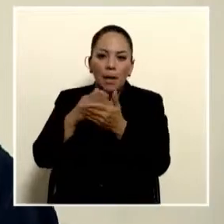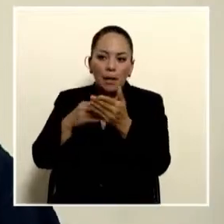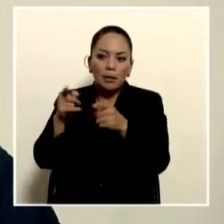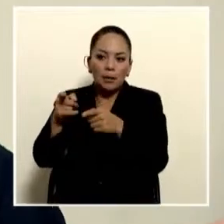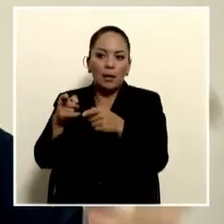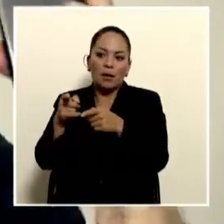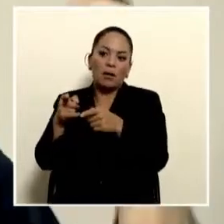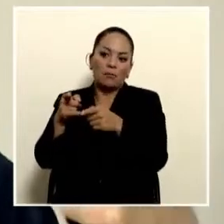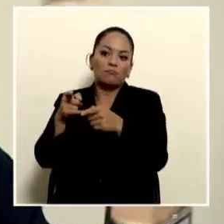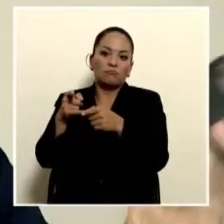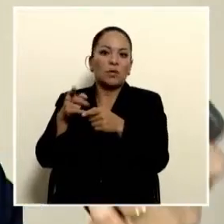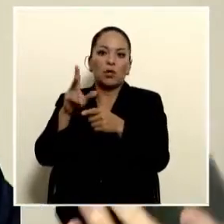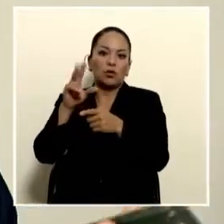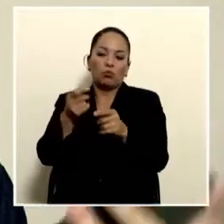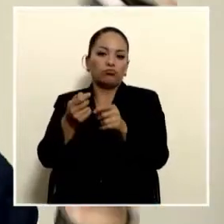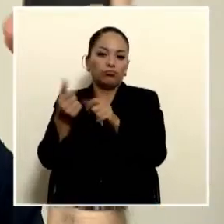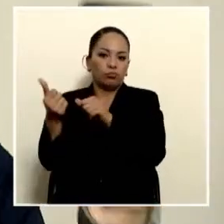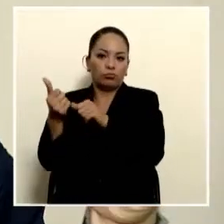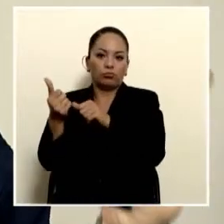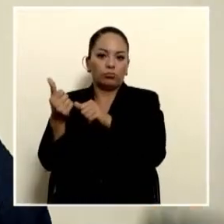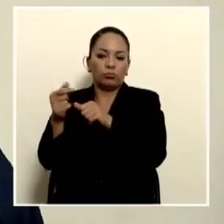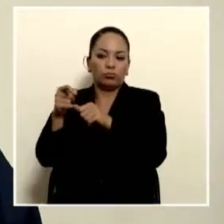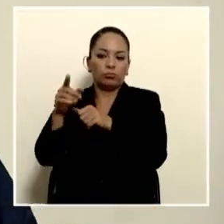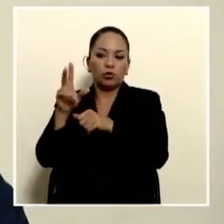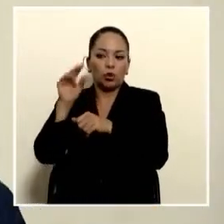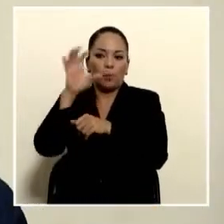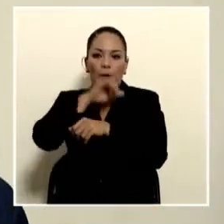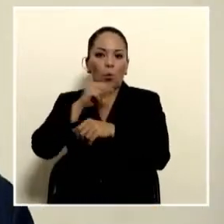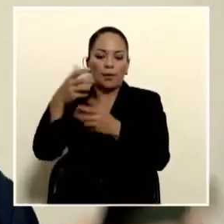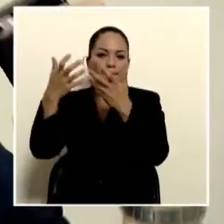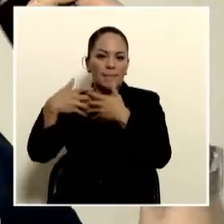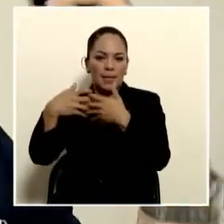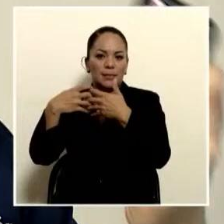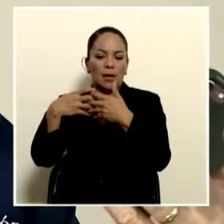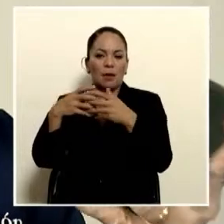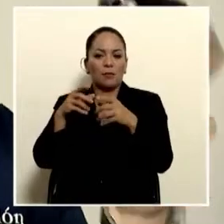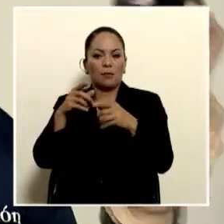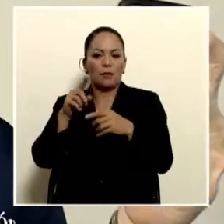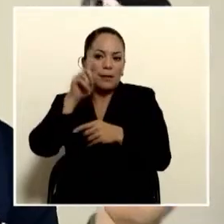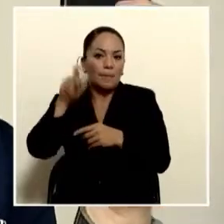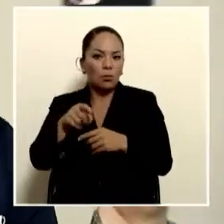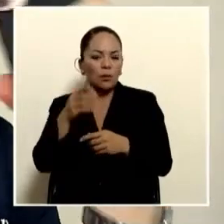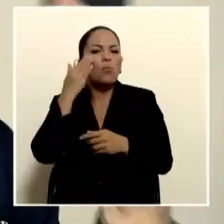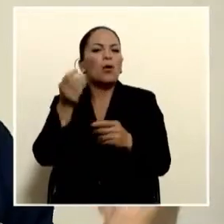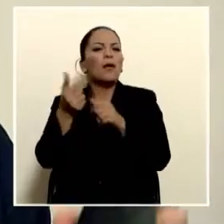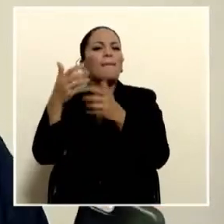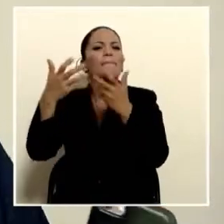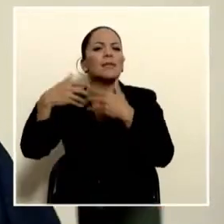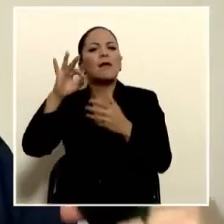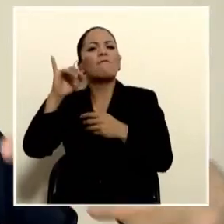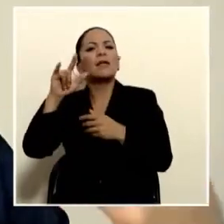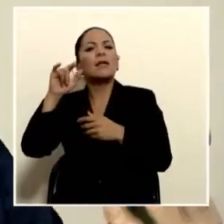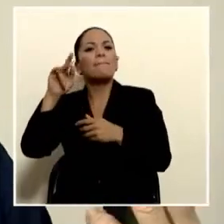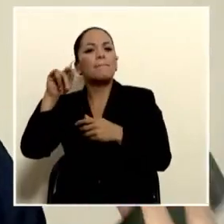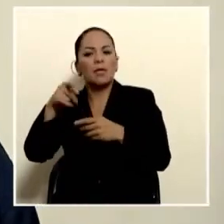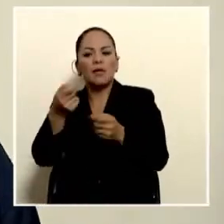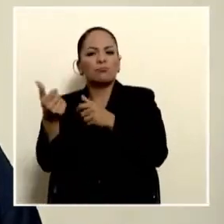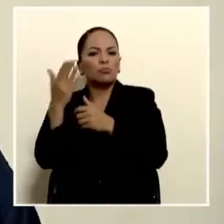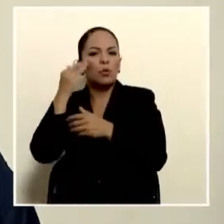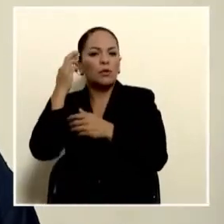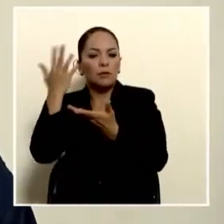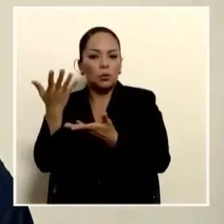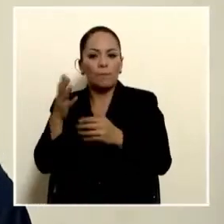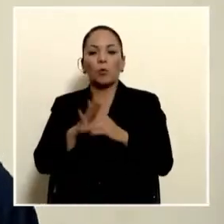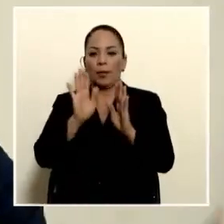empresa. Pero bueno, la pregunta es esa, ¿por qué se descartó la empresa filipina? Y si usted consideraría, cuando venga la